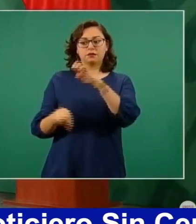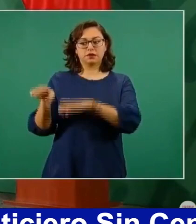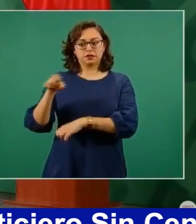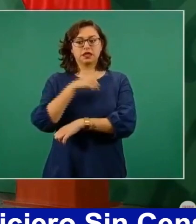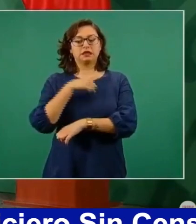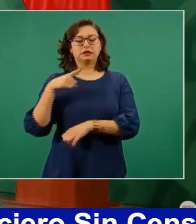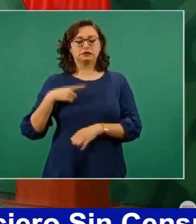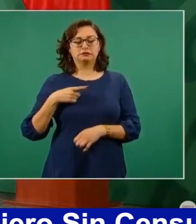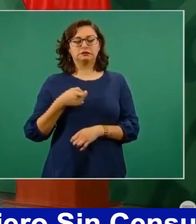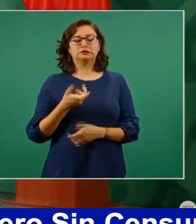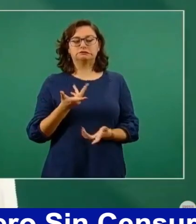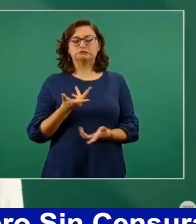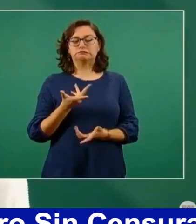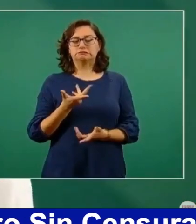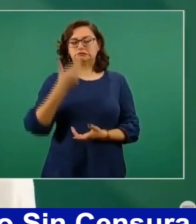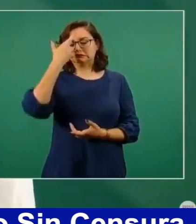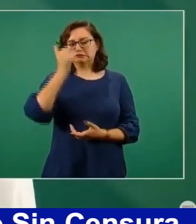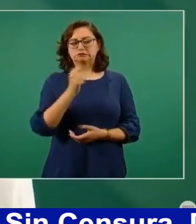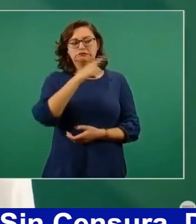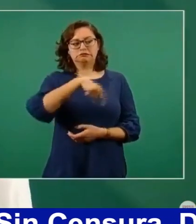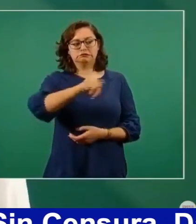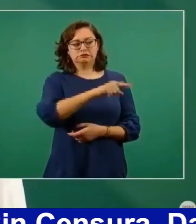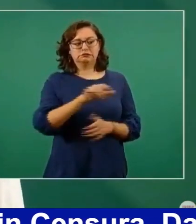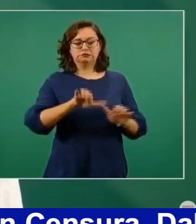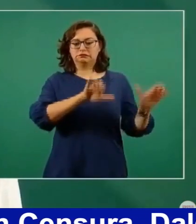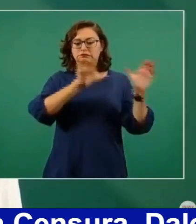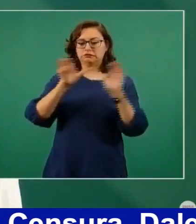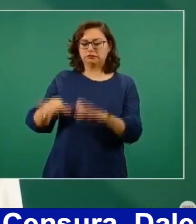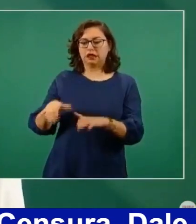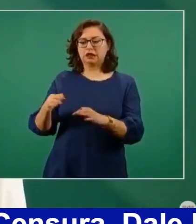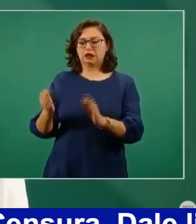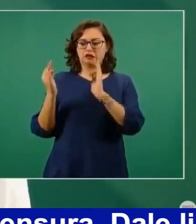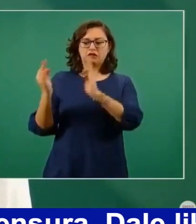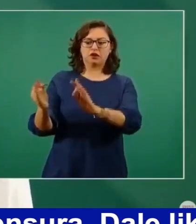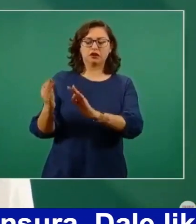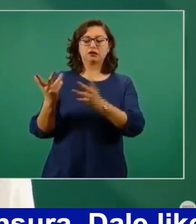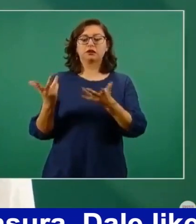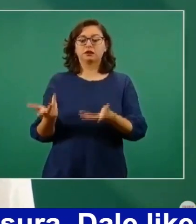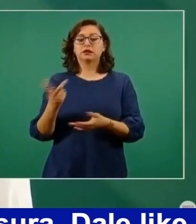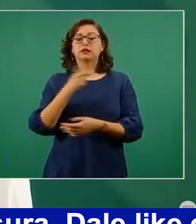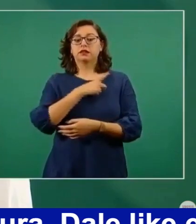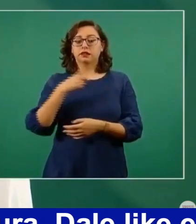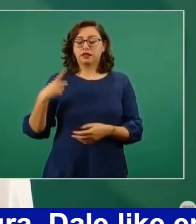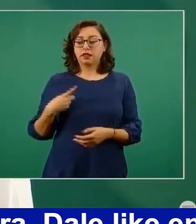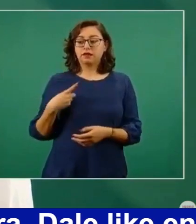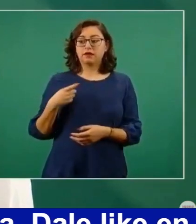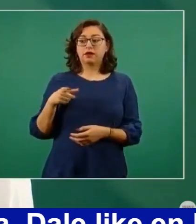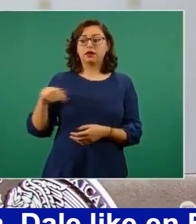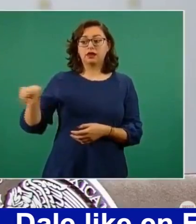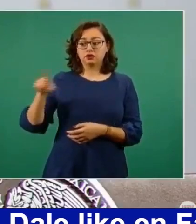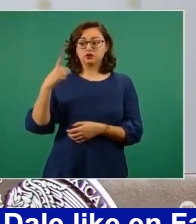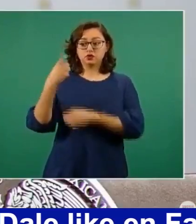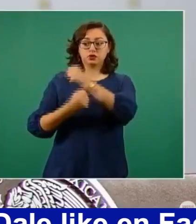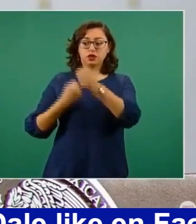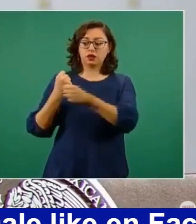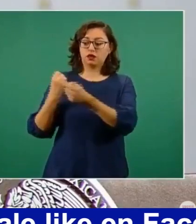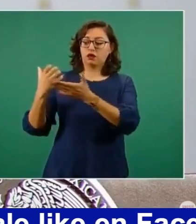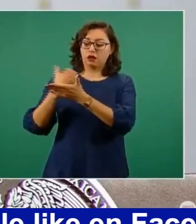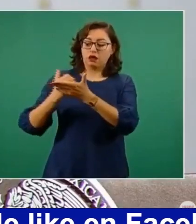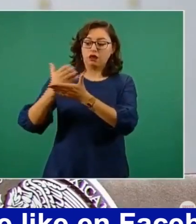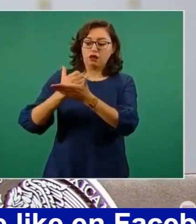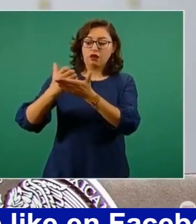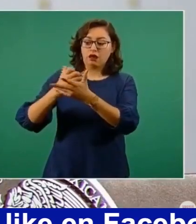estas ganancias. Ahora, una vez publicada la ley, y al tener la obligación las